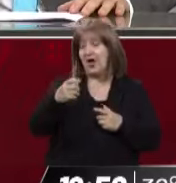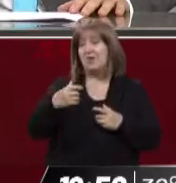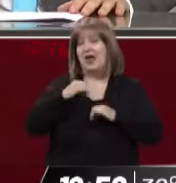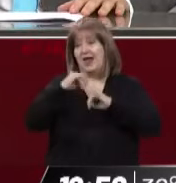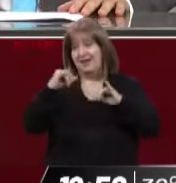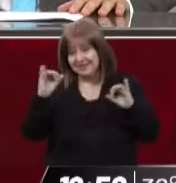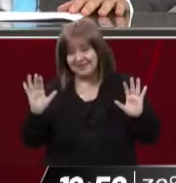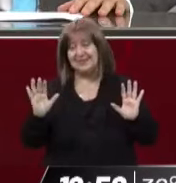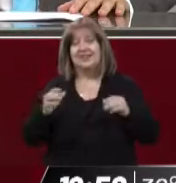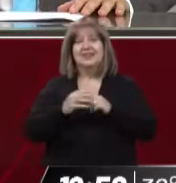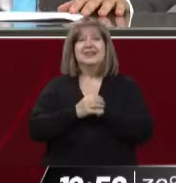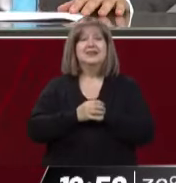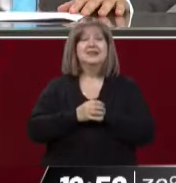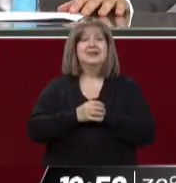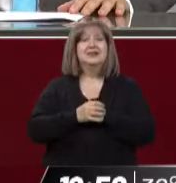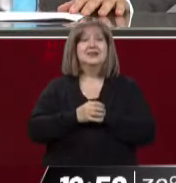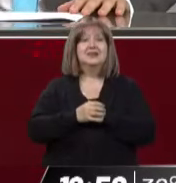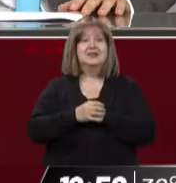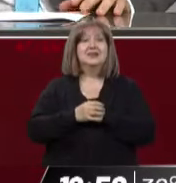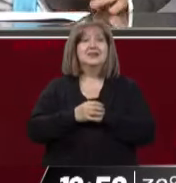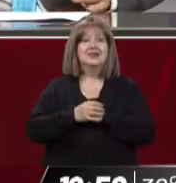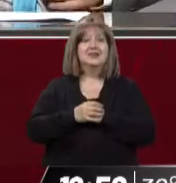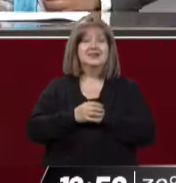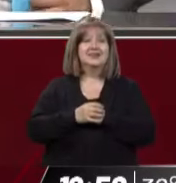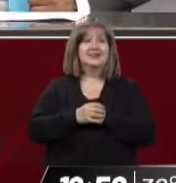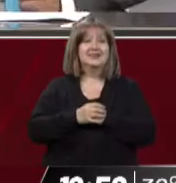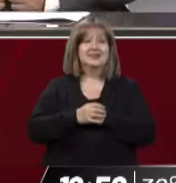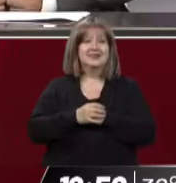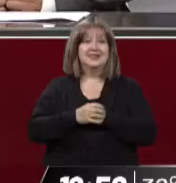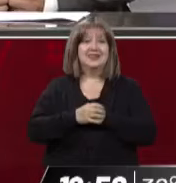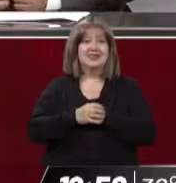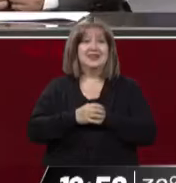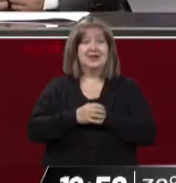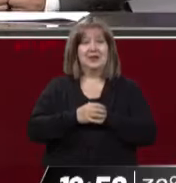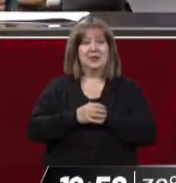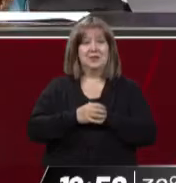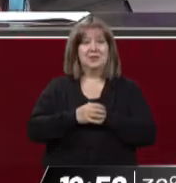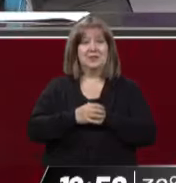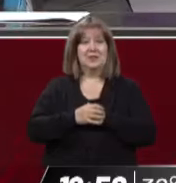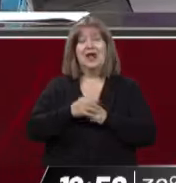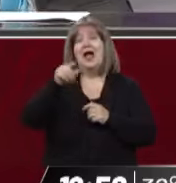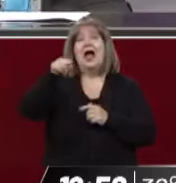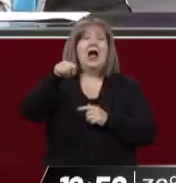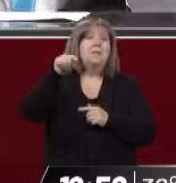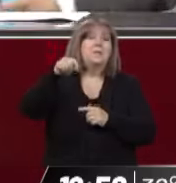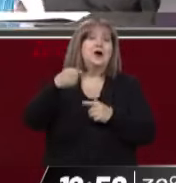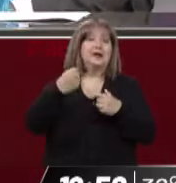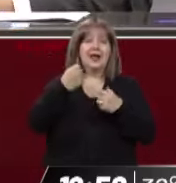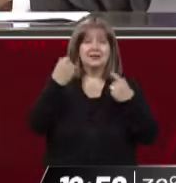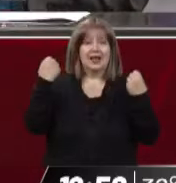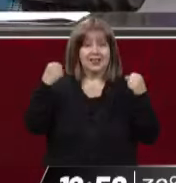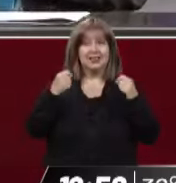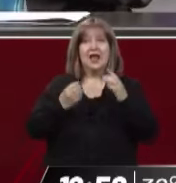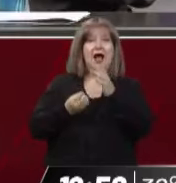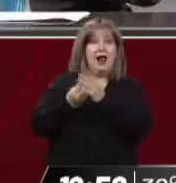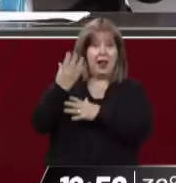recreo tiene sus características. Se lo quería robar. No quiero que se pongan mal los chicos de la mañana. El recreo no. De la Mendoza. Claro, claro, claro. Es todo. Pero es que va a tener que